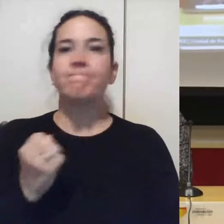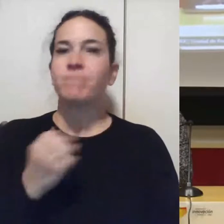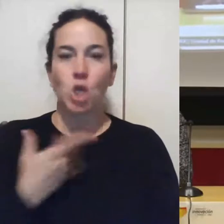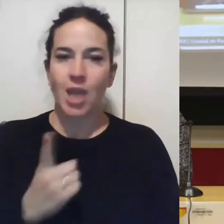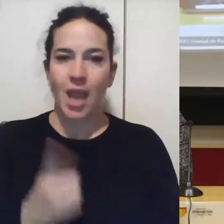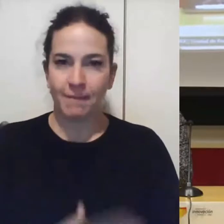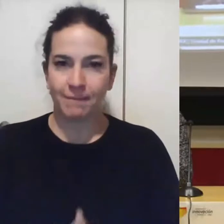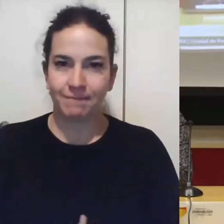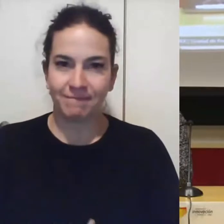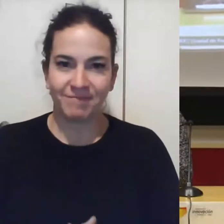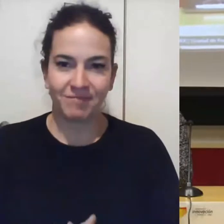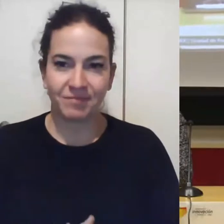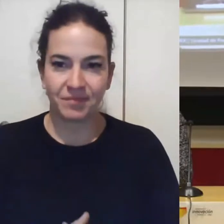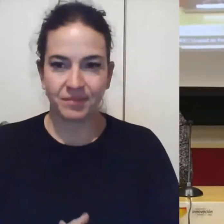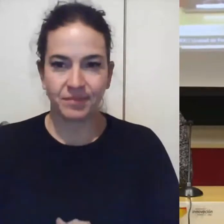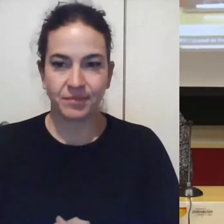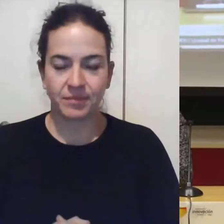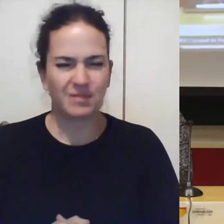rindo,